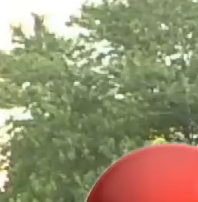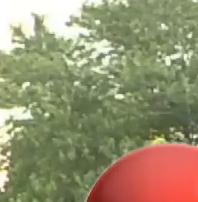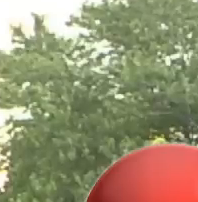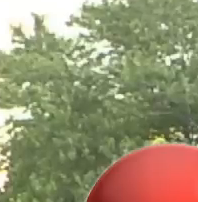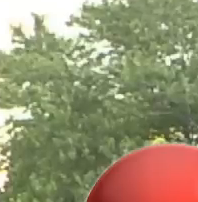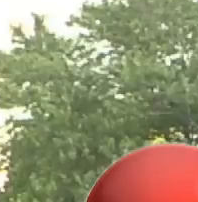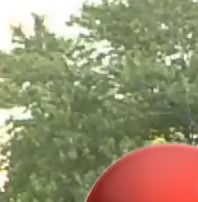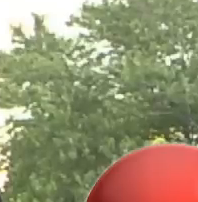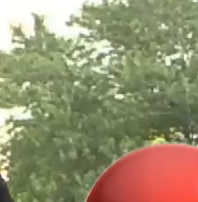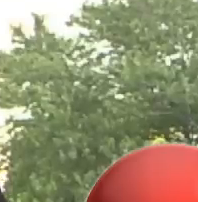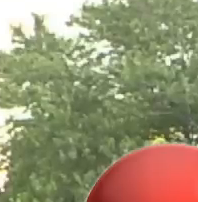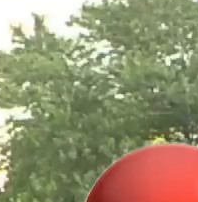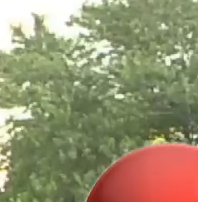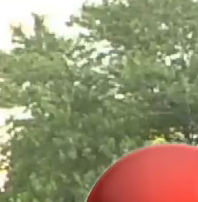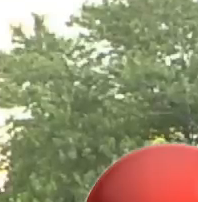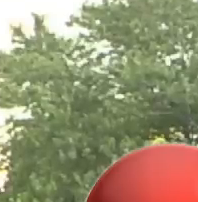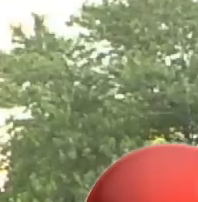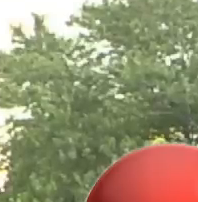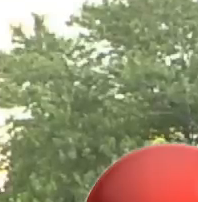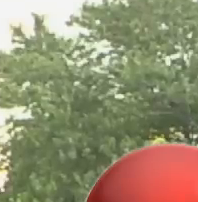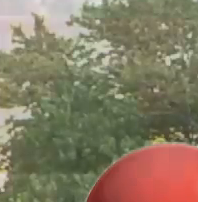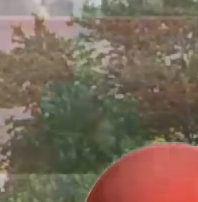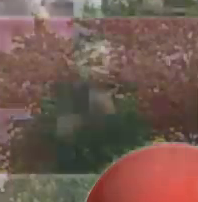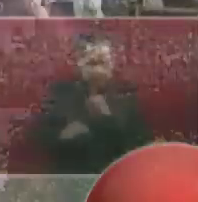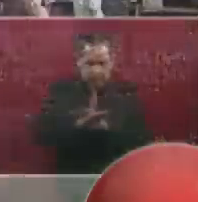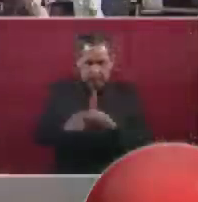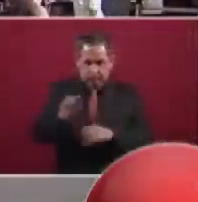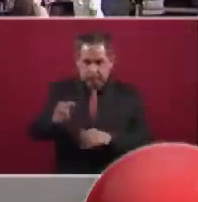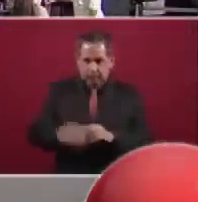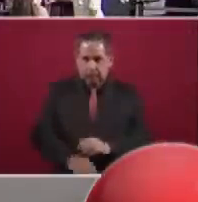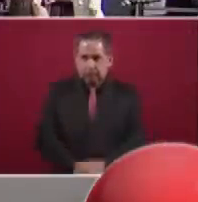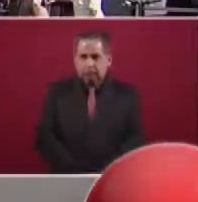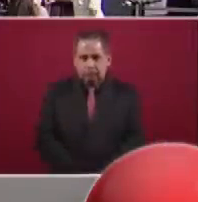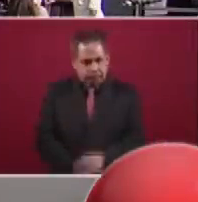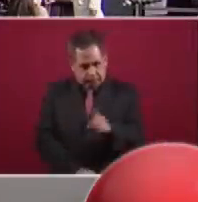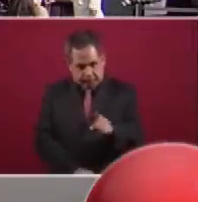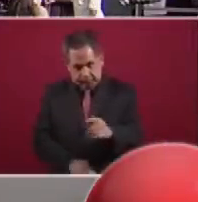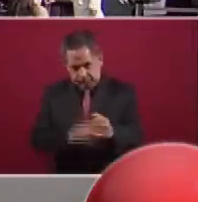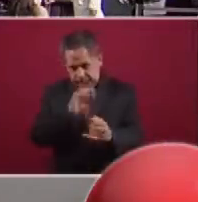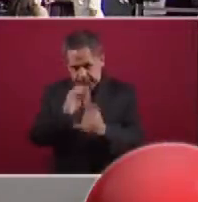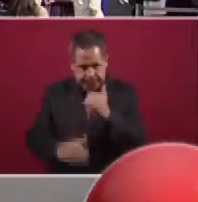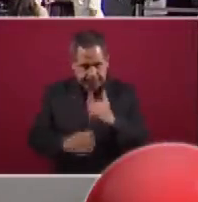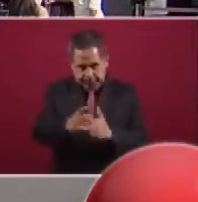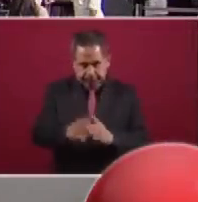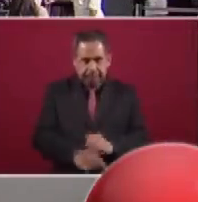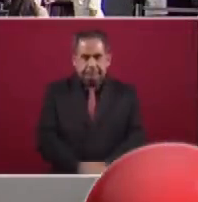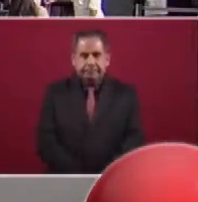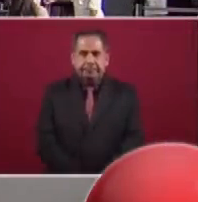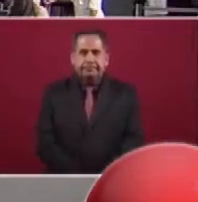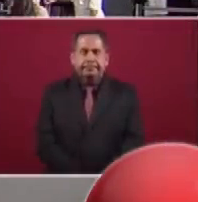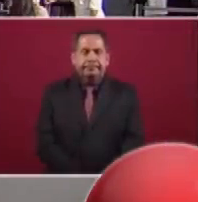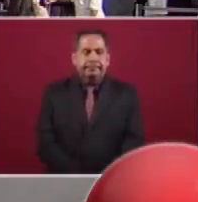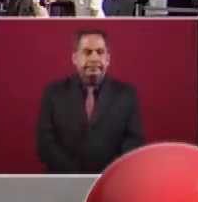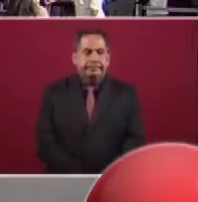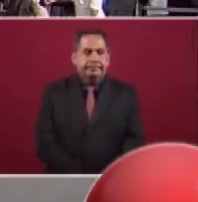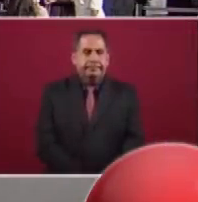lo analicemos con Guillermo Cruz, director de Quinto Poder. Contigo terminamos.